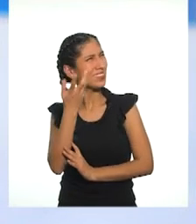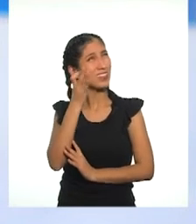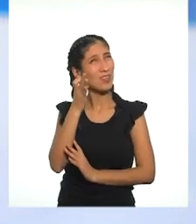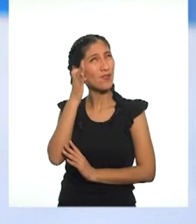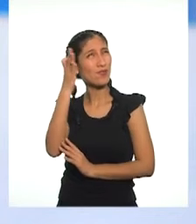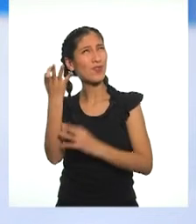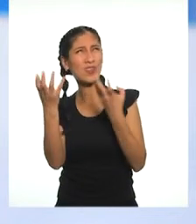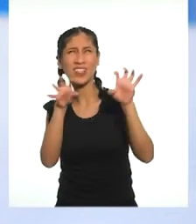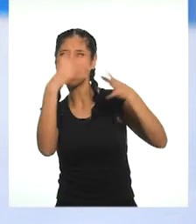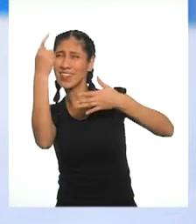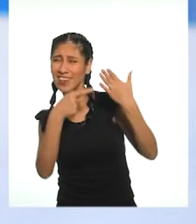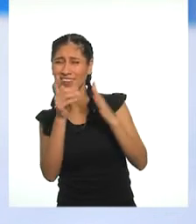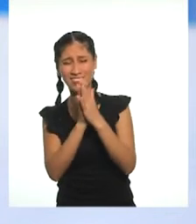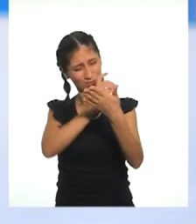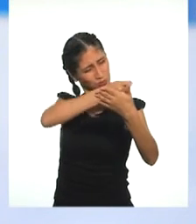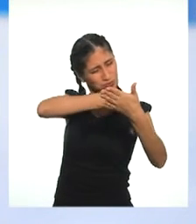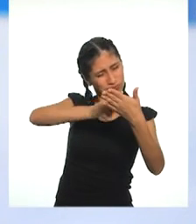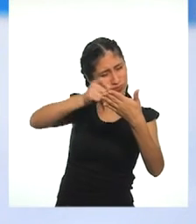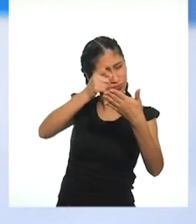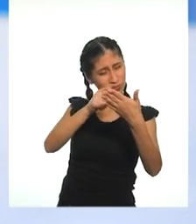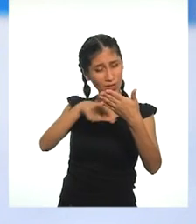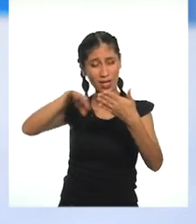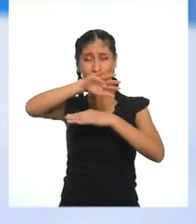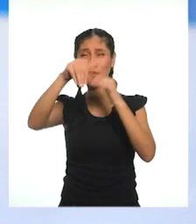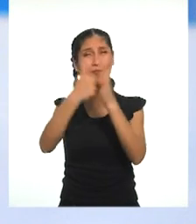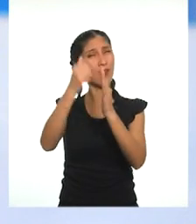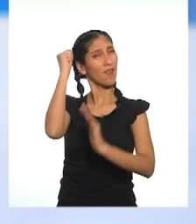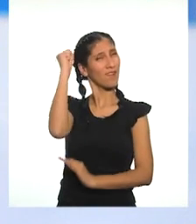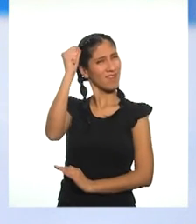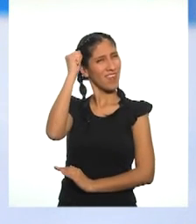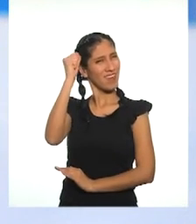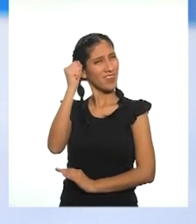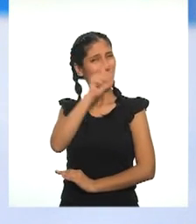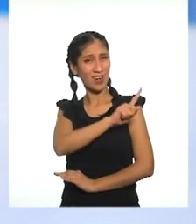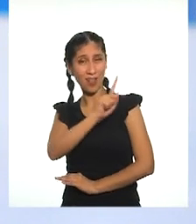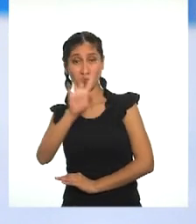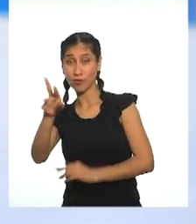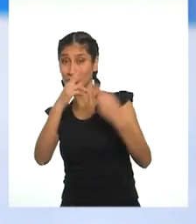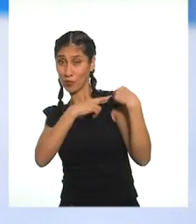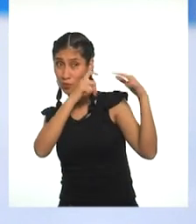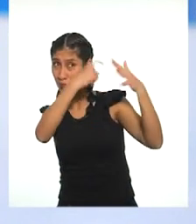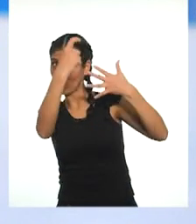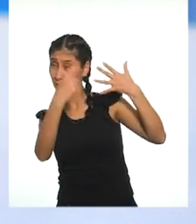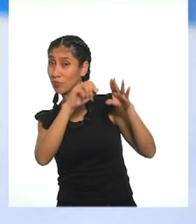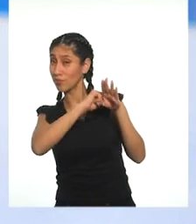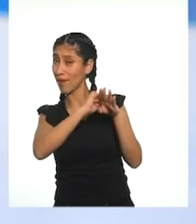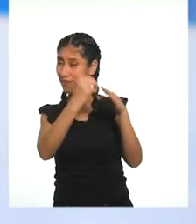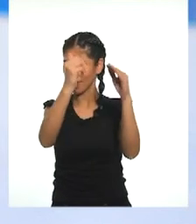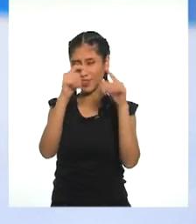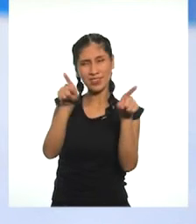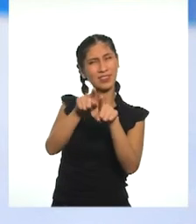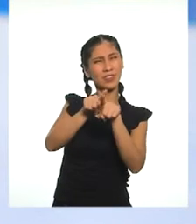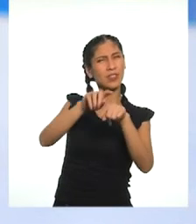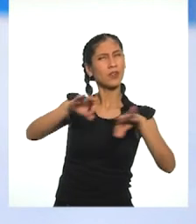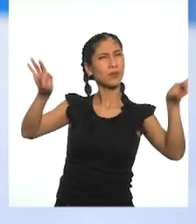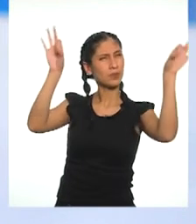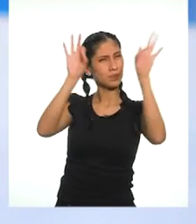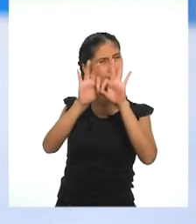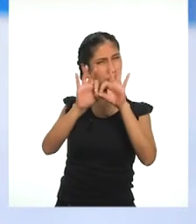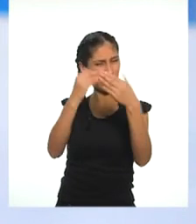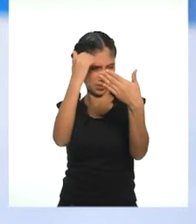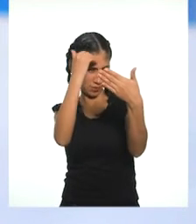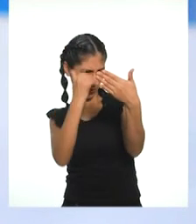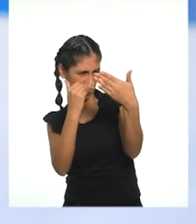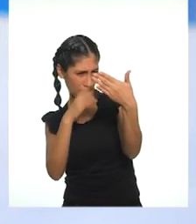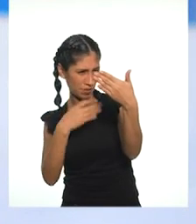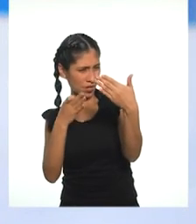los derechos y se cumplan los deberes. Entonces podrían utilizar esta técnica. Lo importante es que puedan,